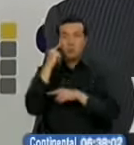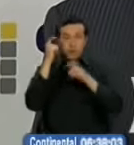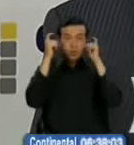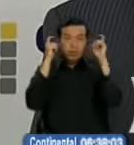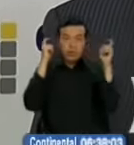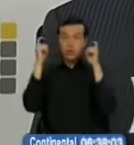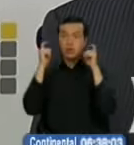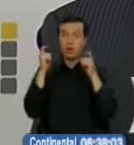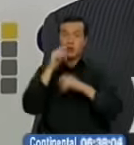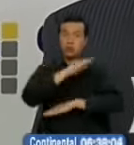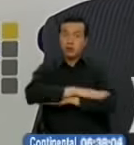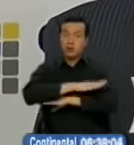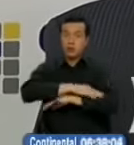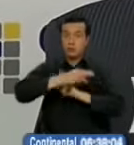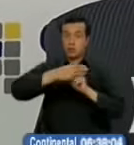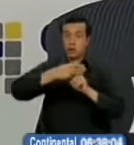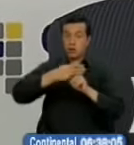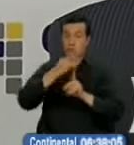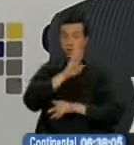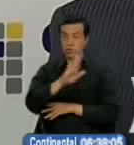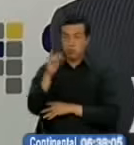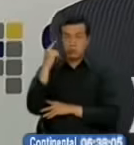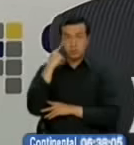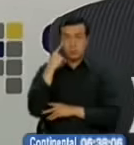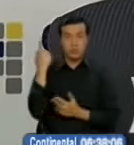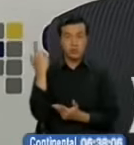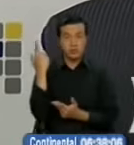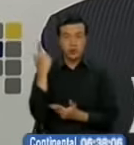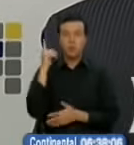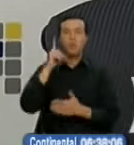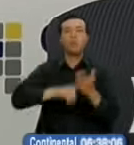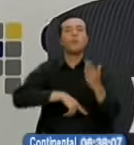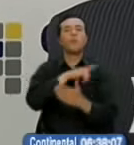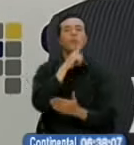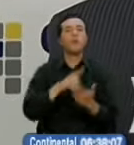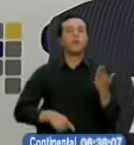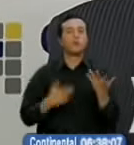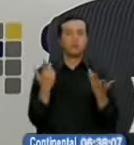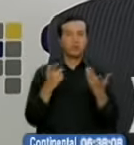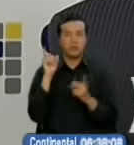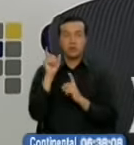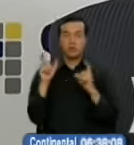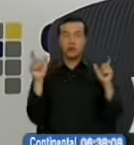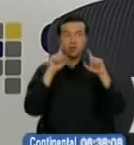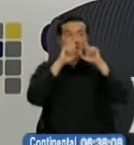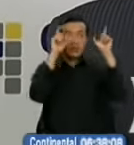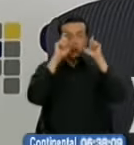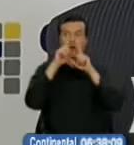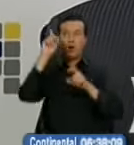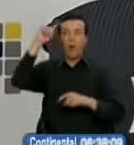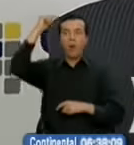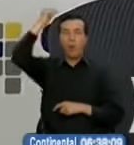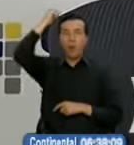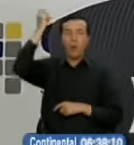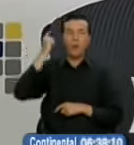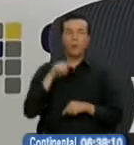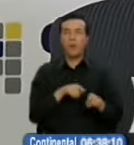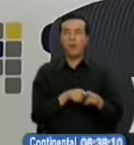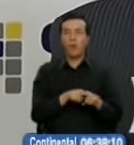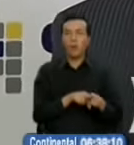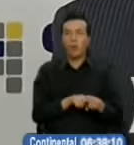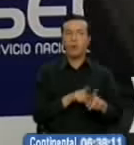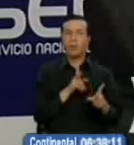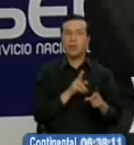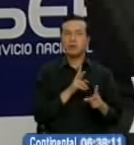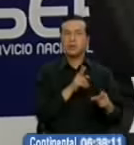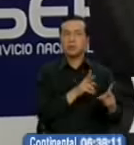la plataforma tecnológica en la cual está desarrollado impide que accionistas relacionados finjan competencia tras un mismo